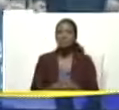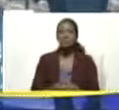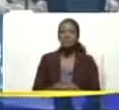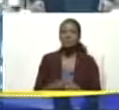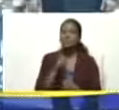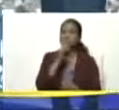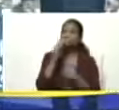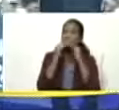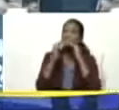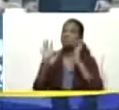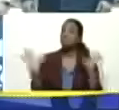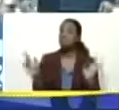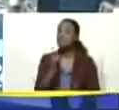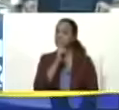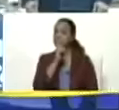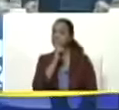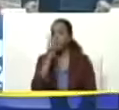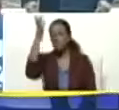No digo más.